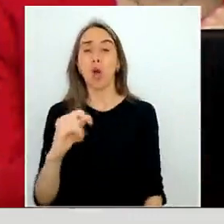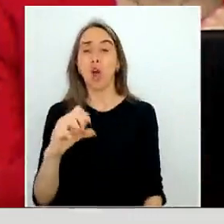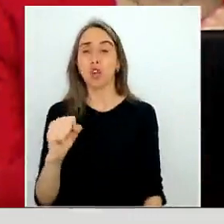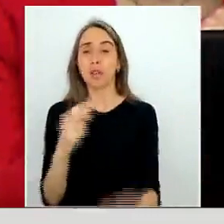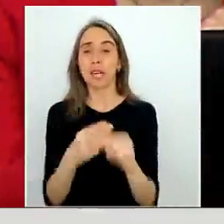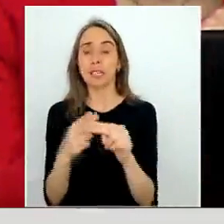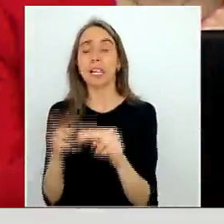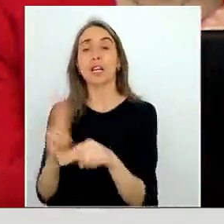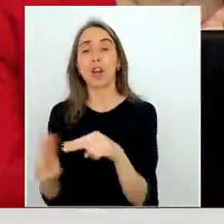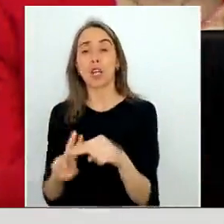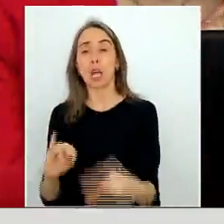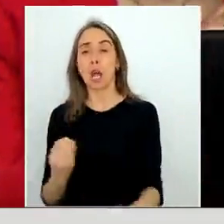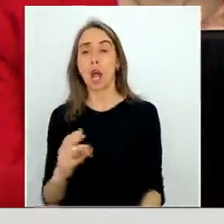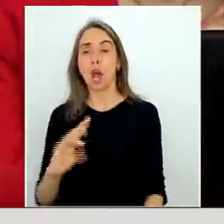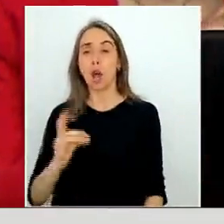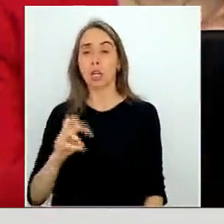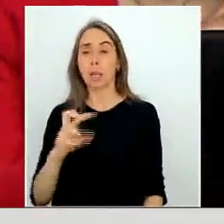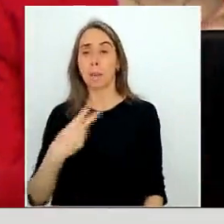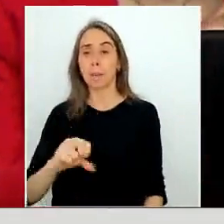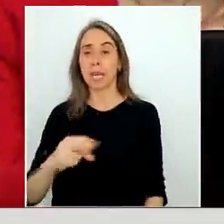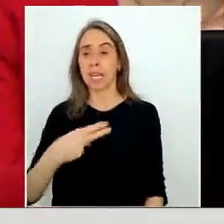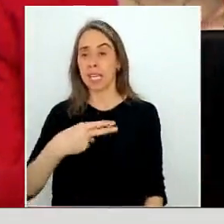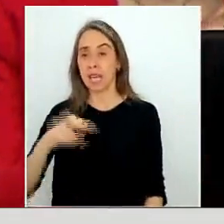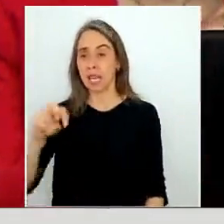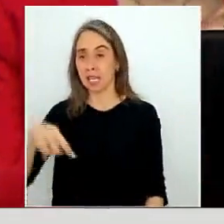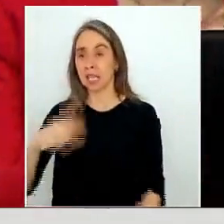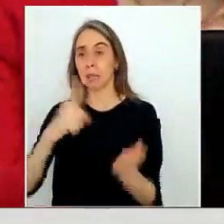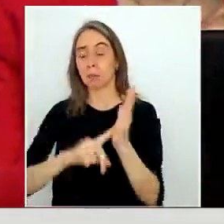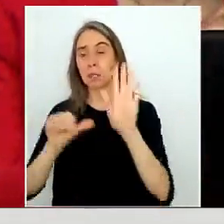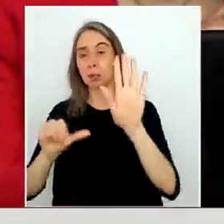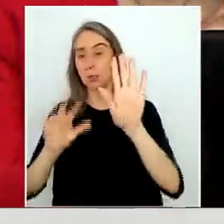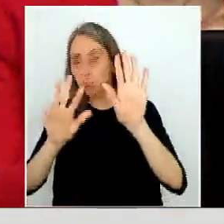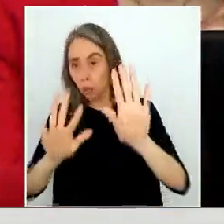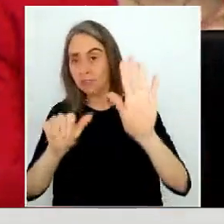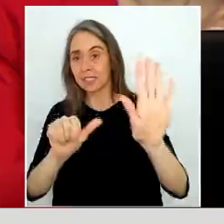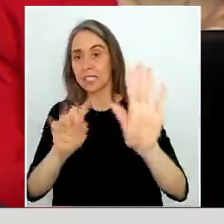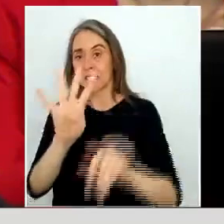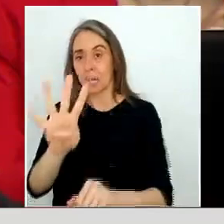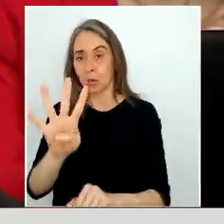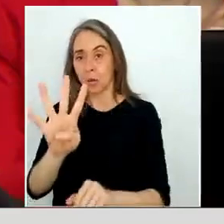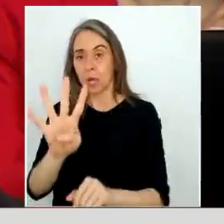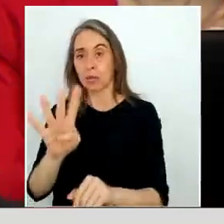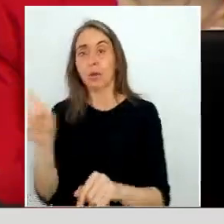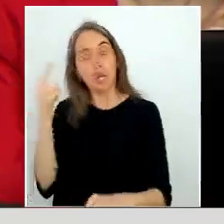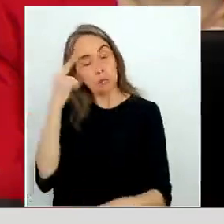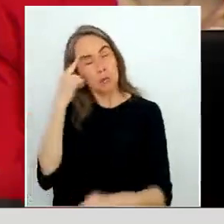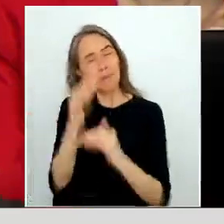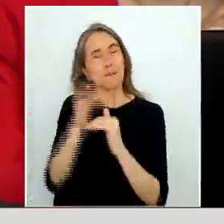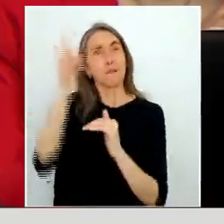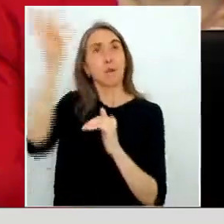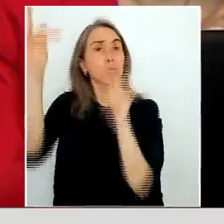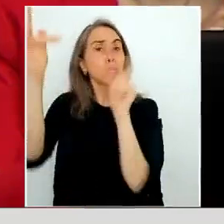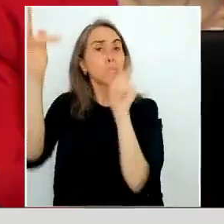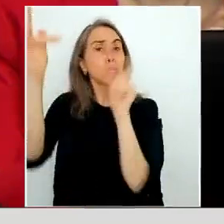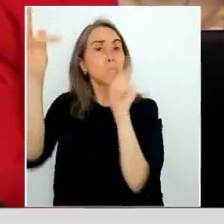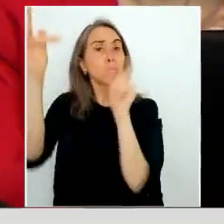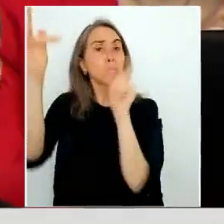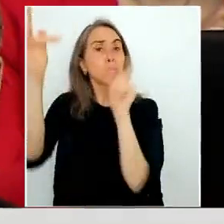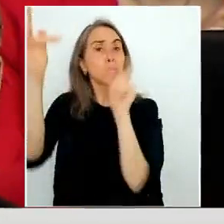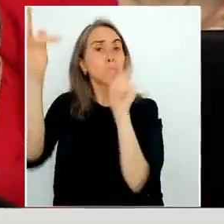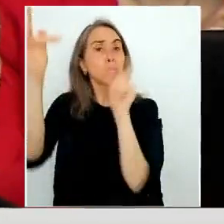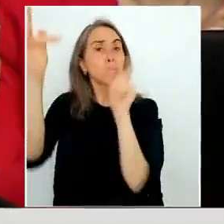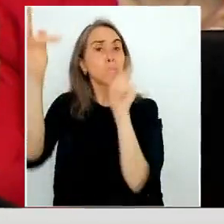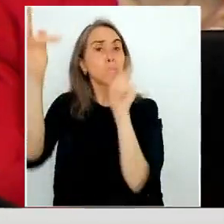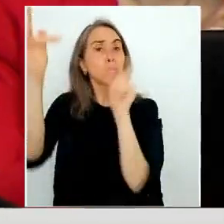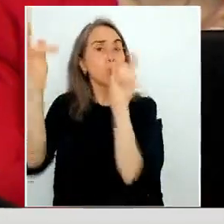peñ que des el año 1964 un adelantado de su época fue capaz de llevar esta música